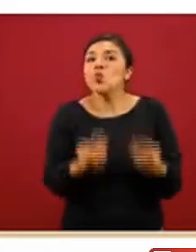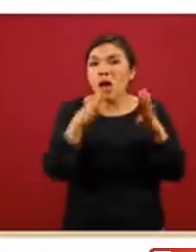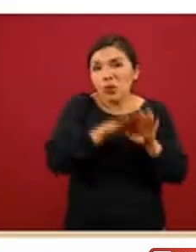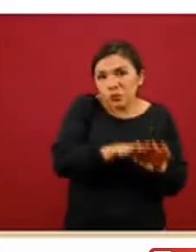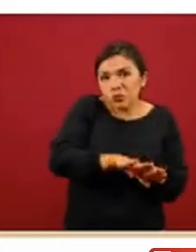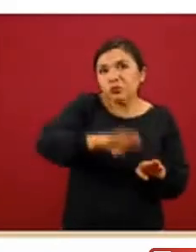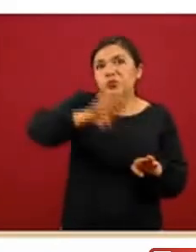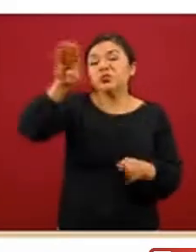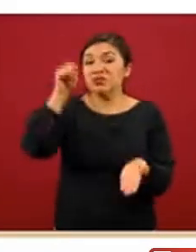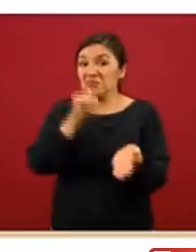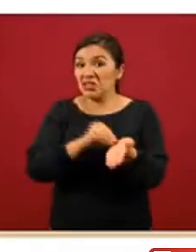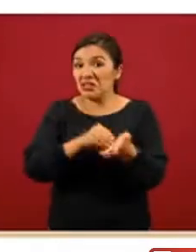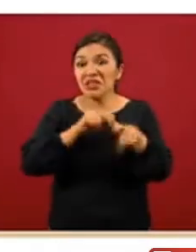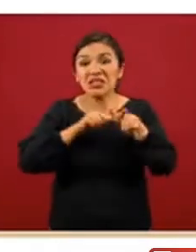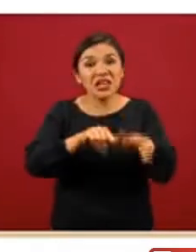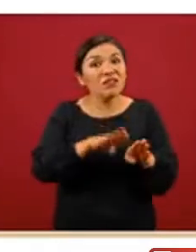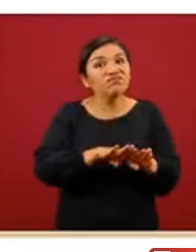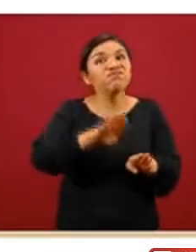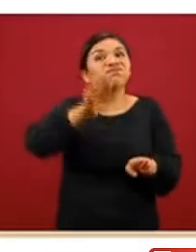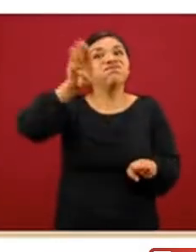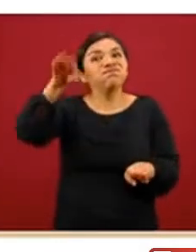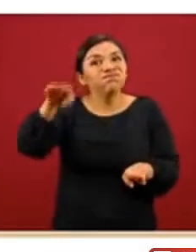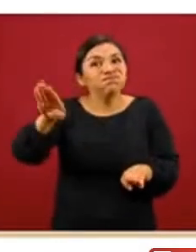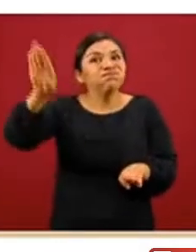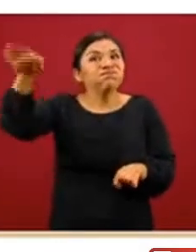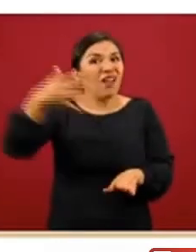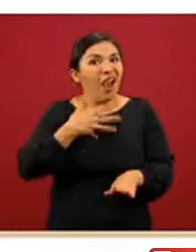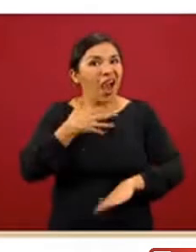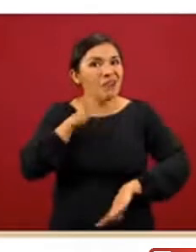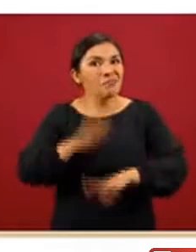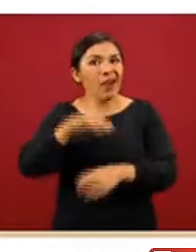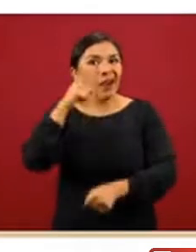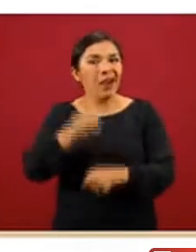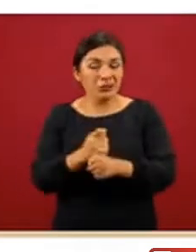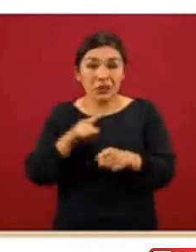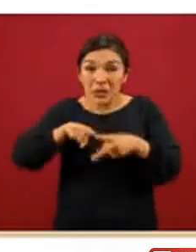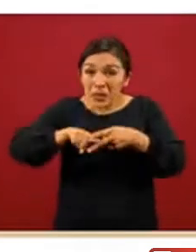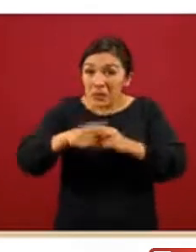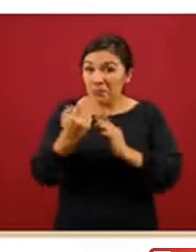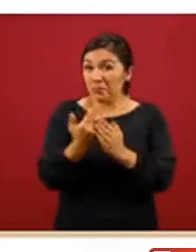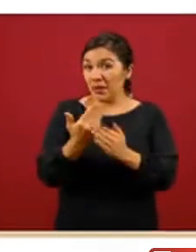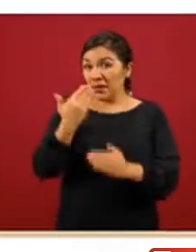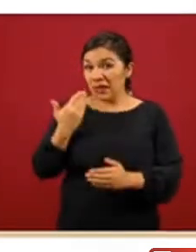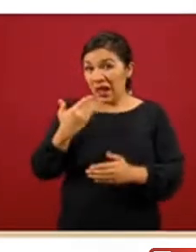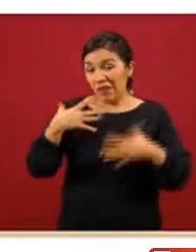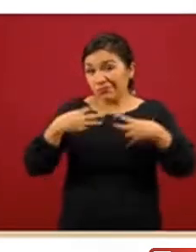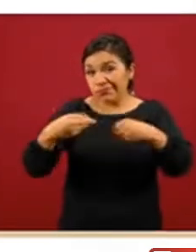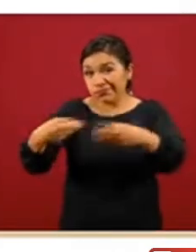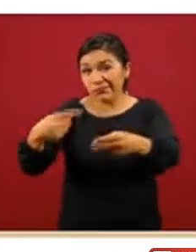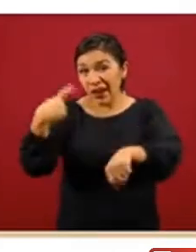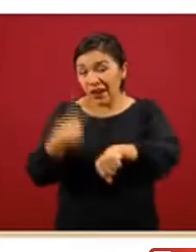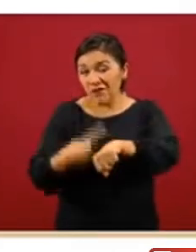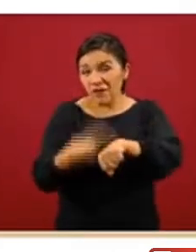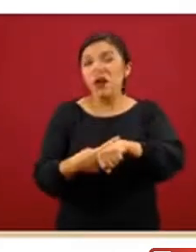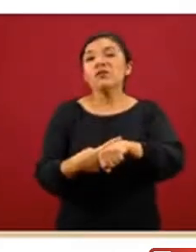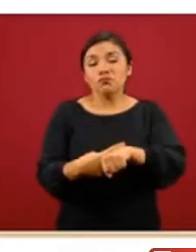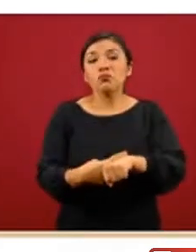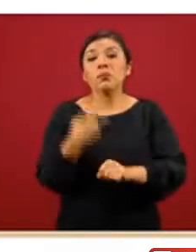la tendencia ascendente, la hemos visto prácticamente desde el inicio de la epidemia, y